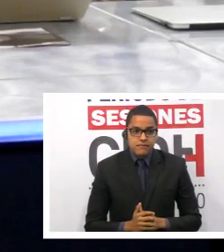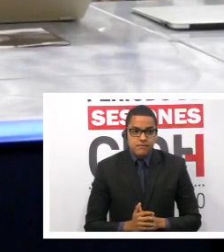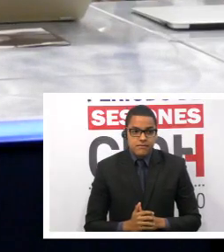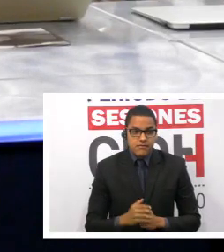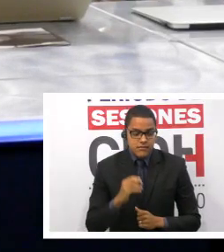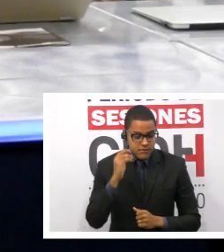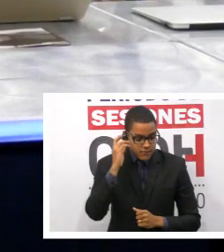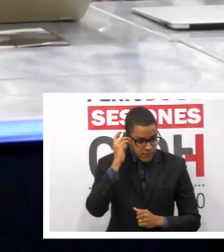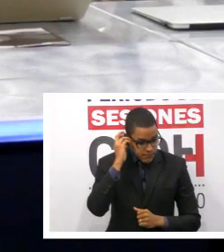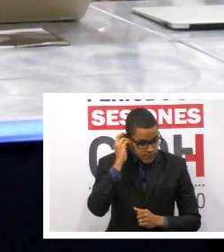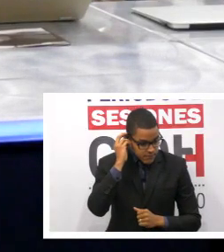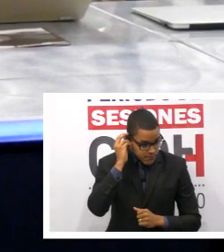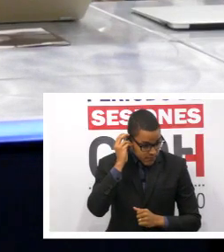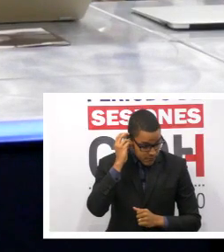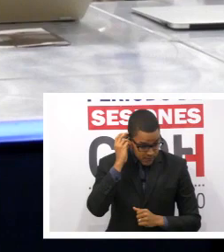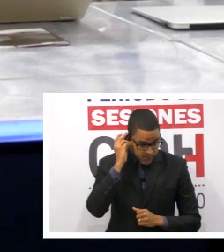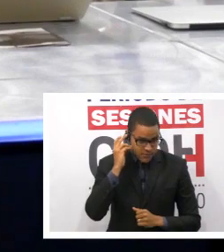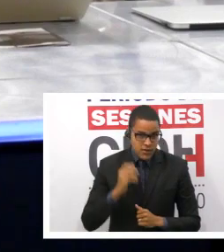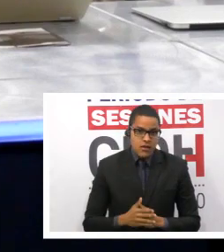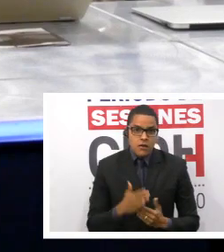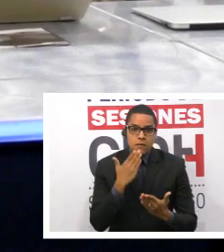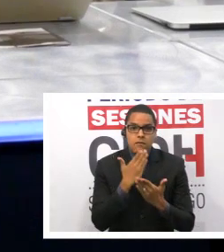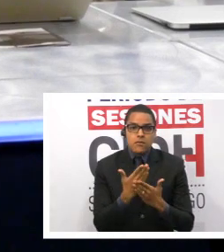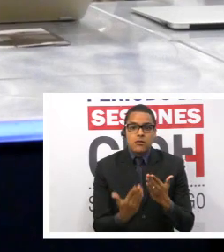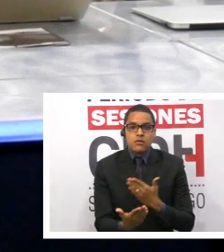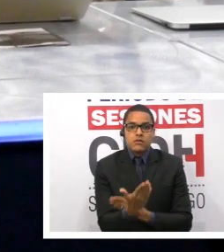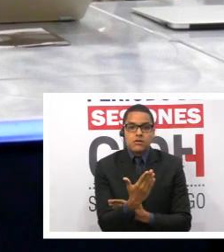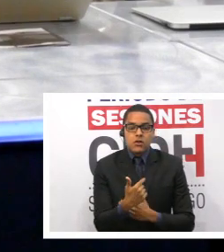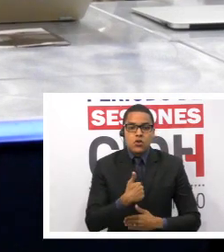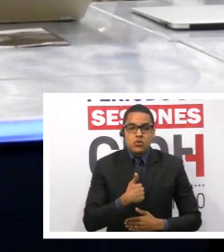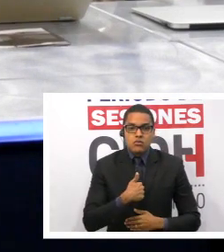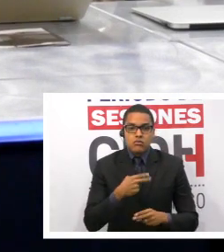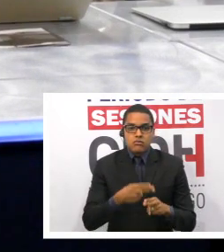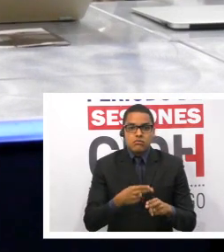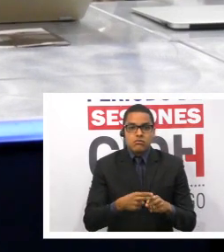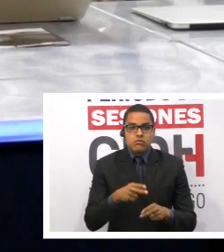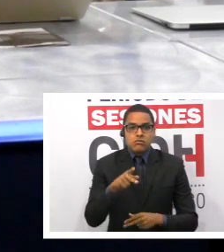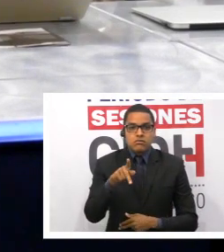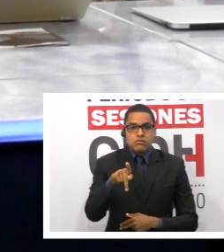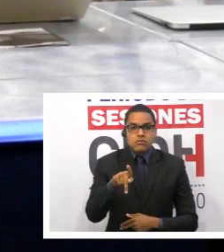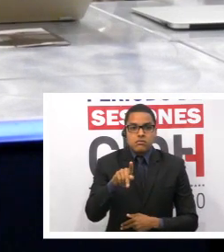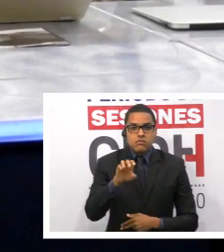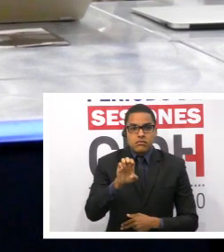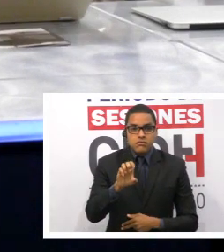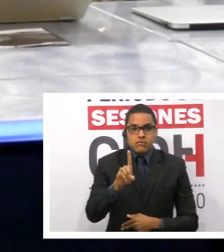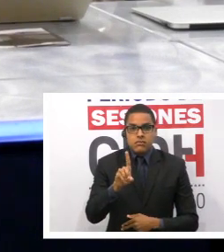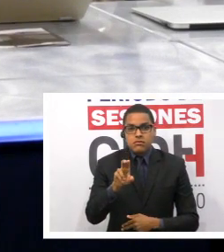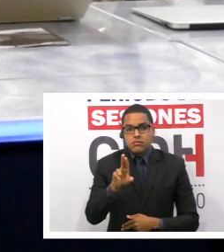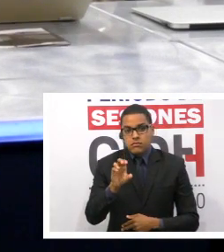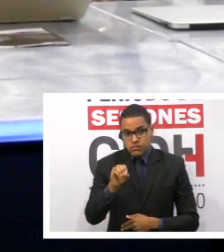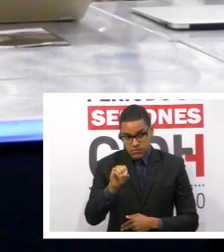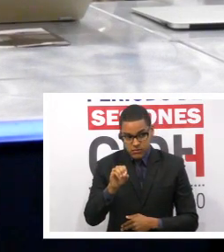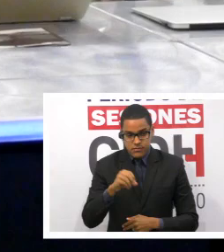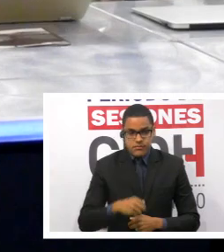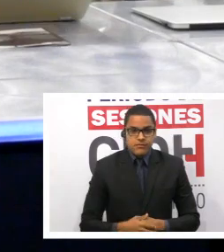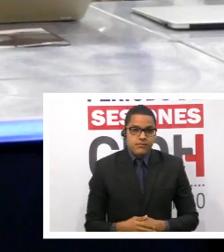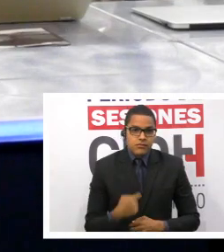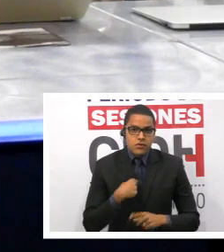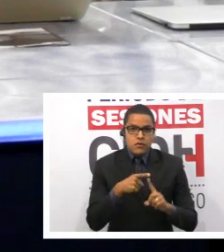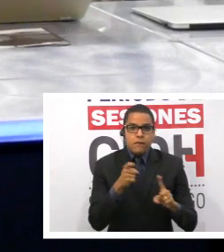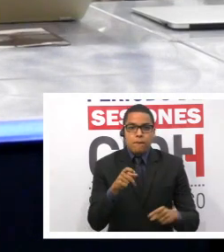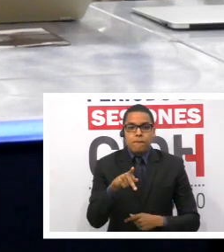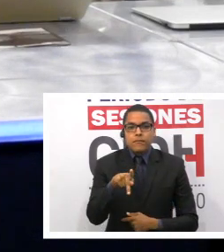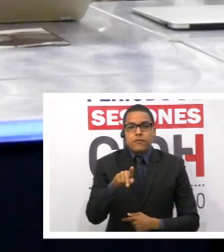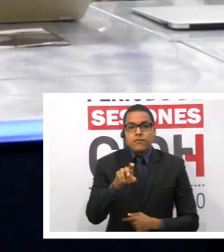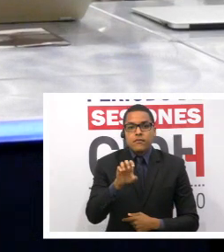buenos días soy pedro francke vengo del perú pertenezco a la nación pero derechos humanos aprodeh y al foro salud foro de la sociedad